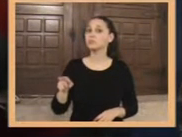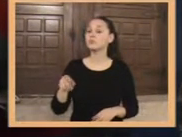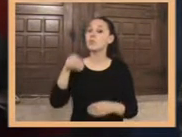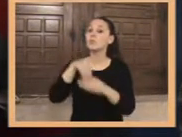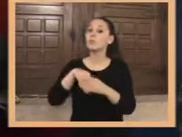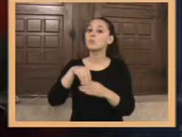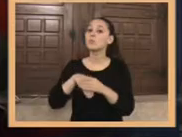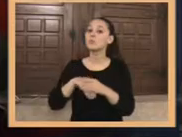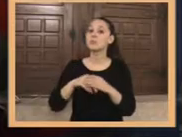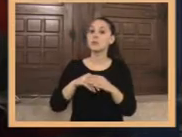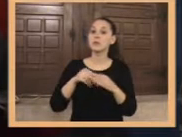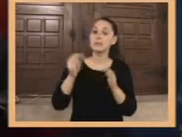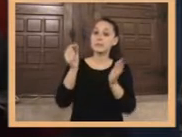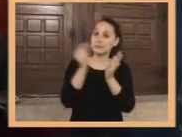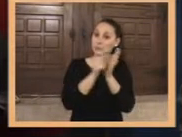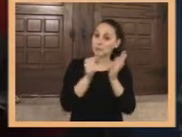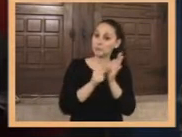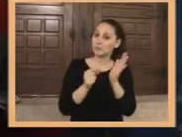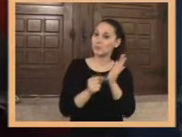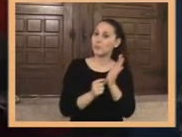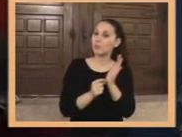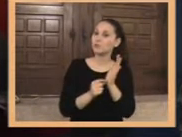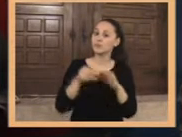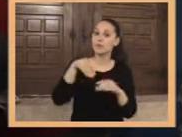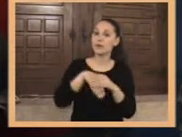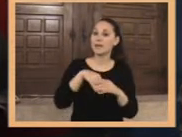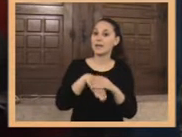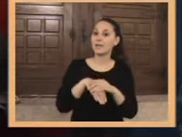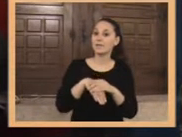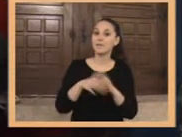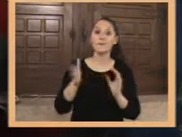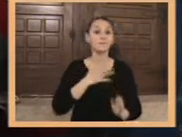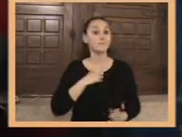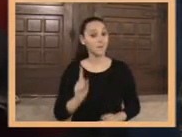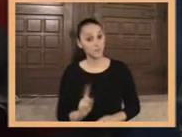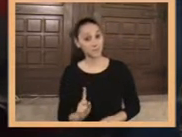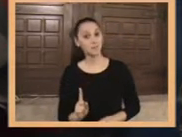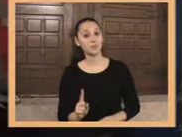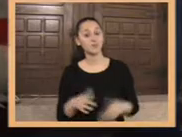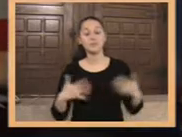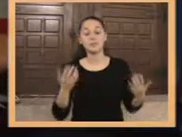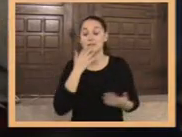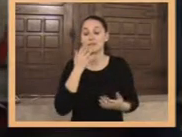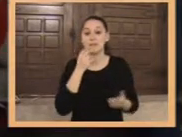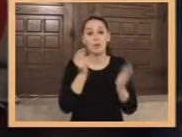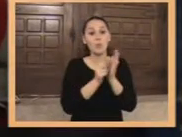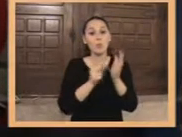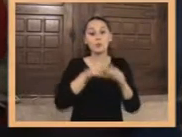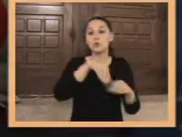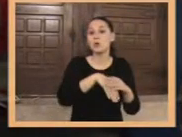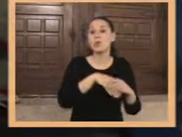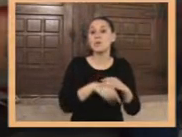ese punto. Si hubiera incluido ese punto, nosotros hubiéramos firmado esta moción. Gracias. A